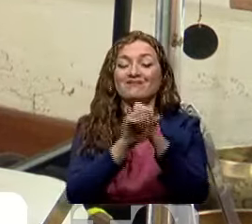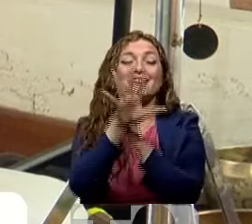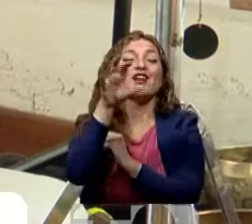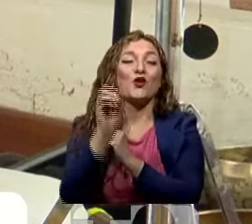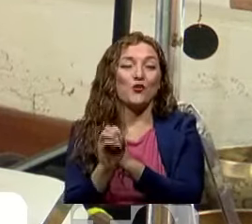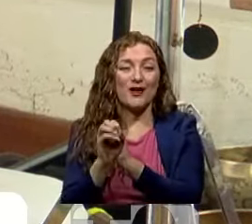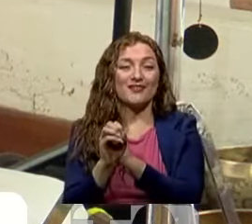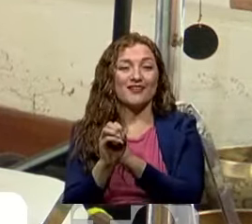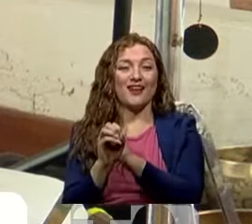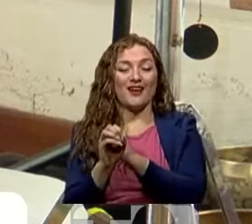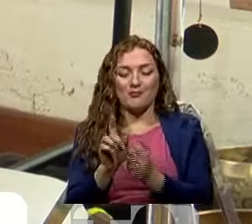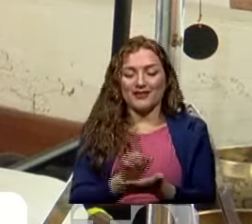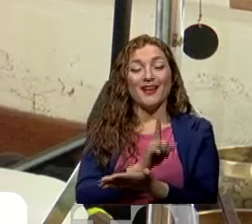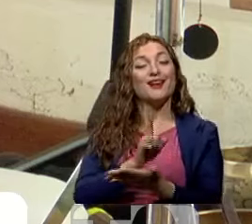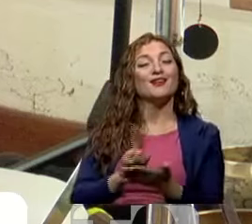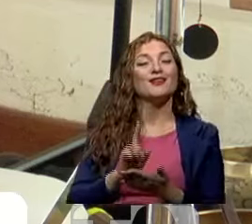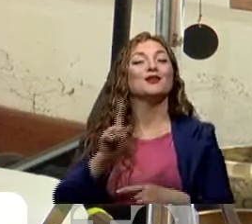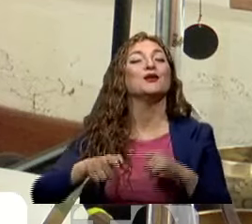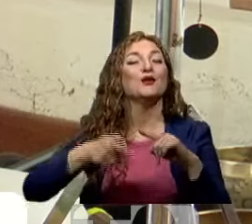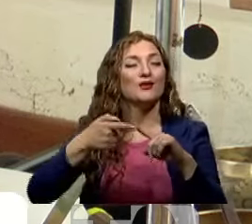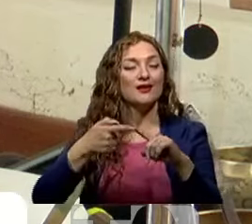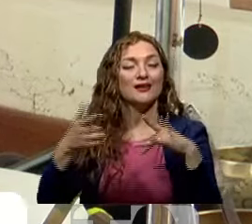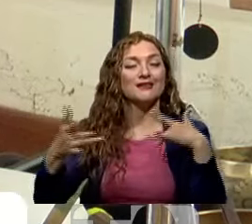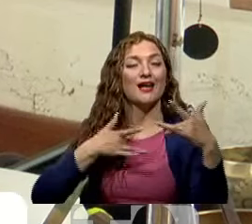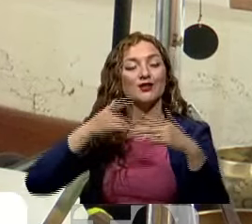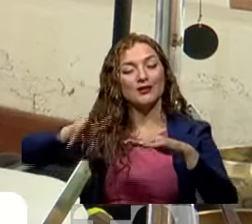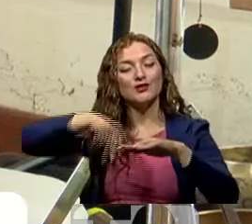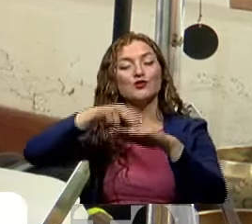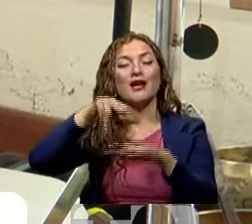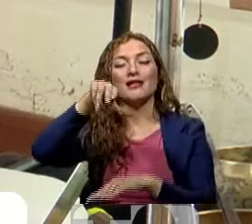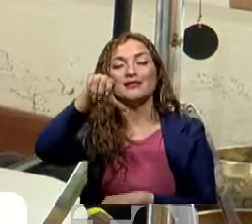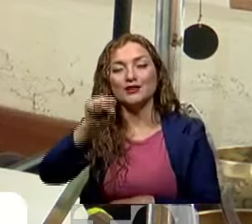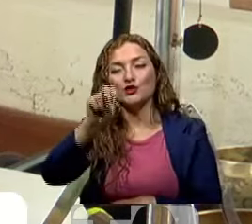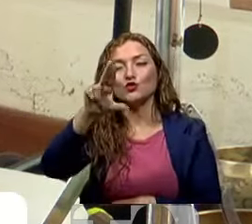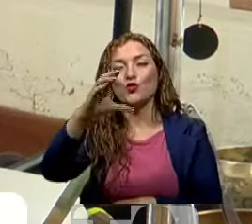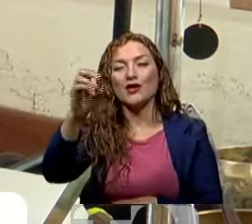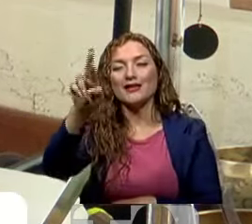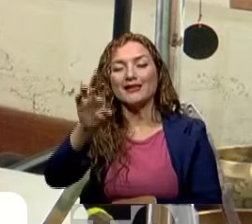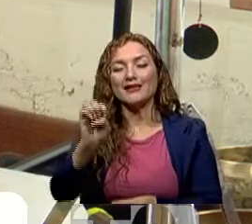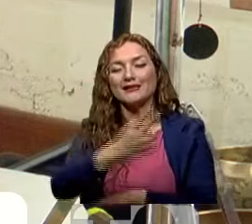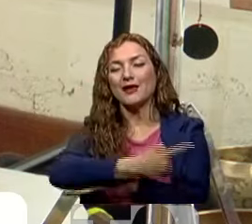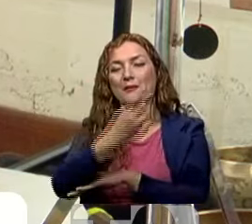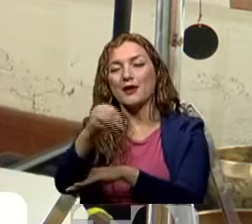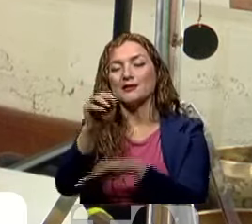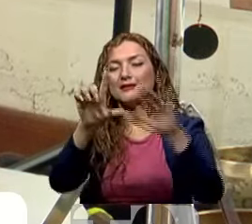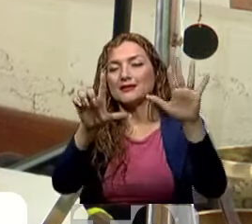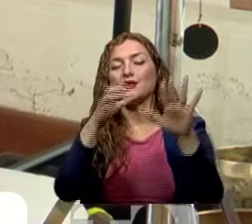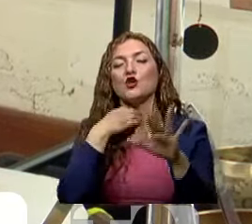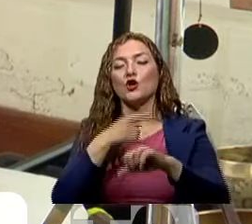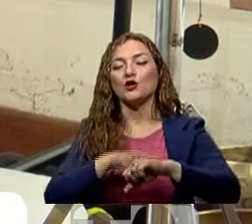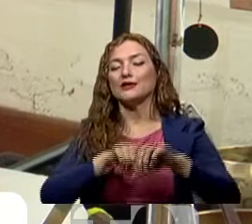años en el camino de la danza, se estrena en el Teatro Nacional Sucre el día miércoles 7 de agosto a